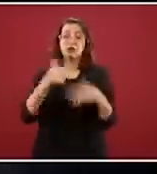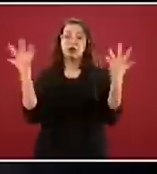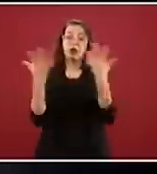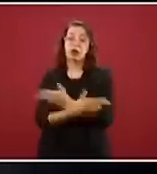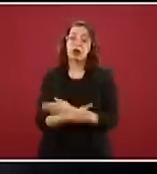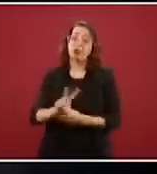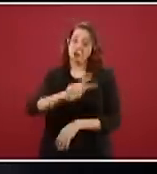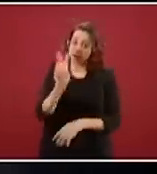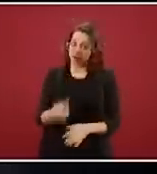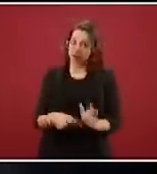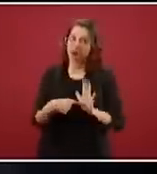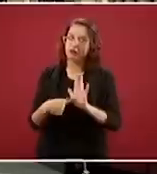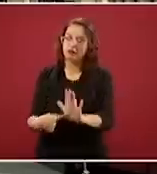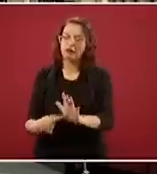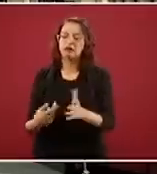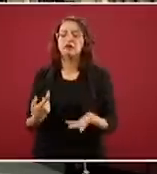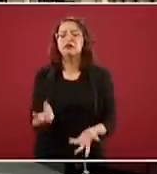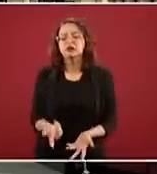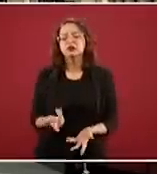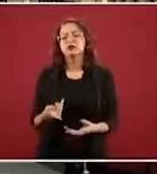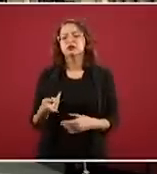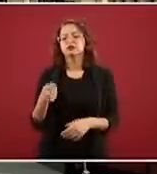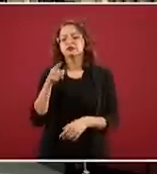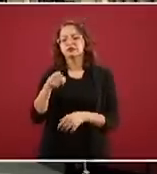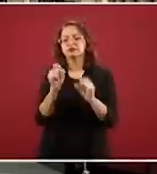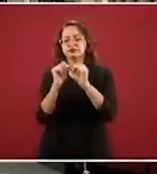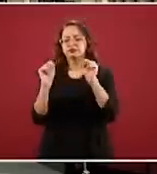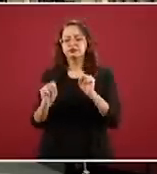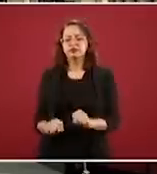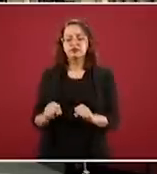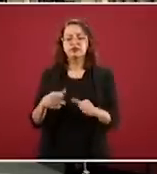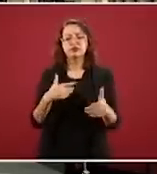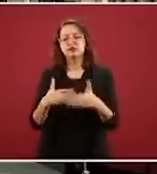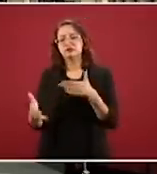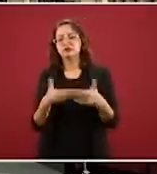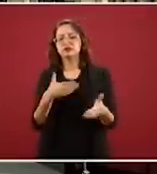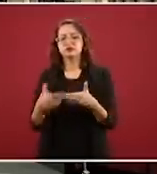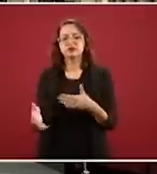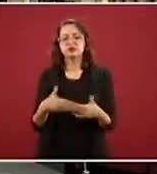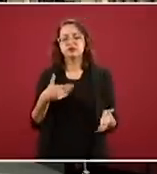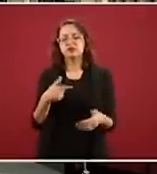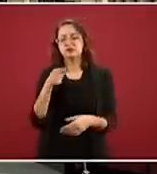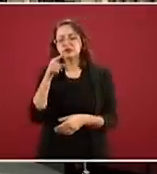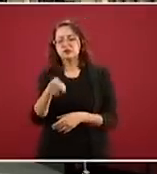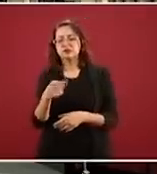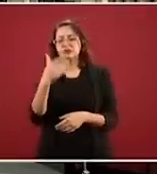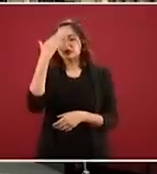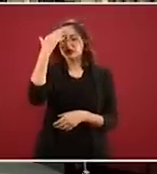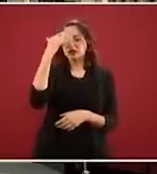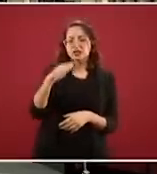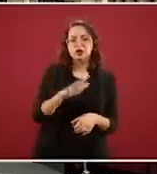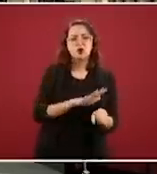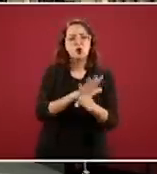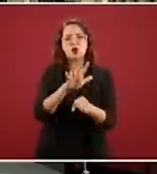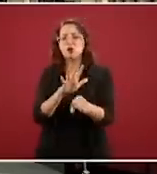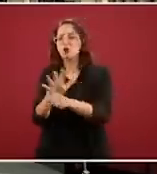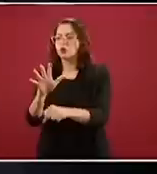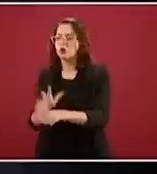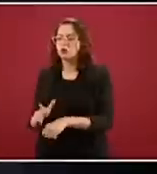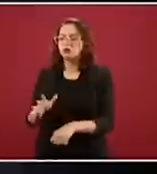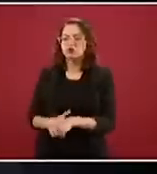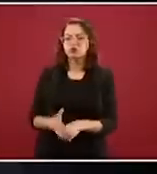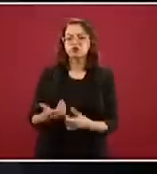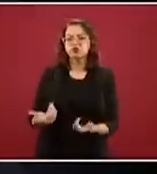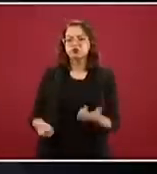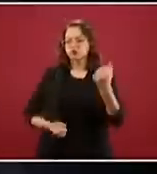muy apegadas a la realidad, que ese sistema tan sofisticado que tiene Zaidén para saber cualquier vehículo con